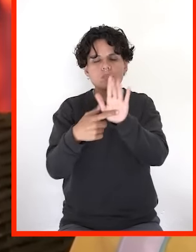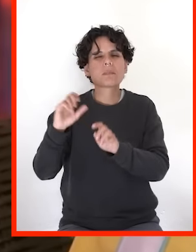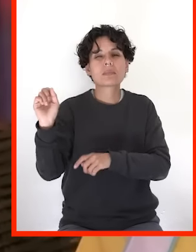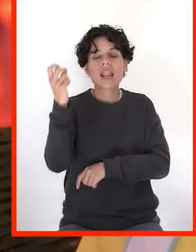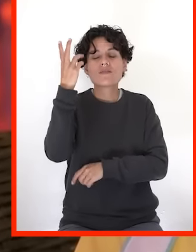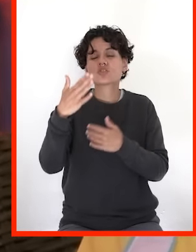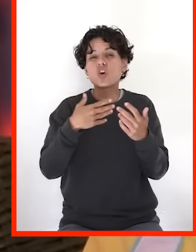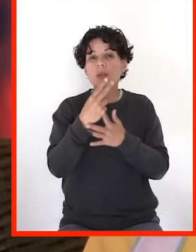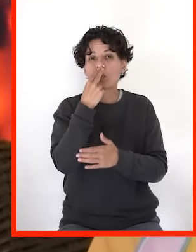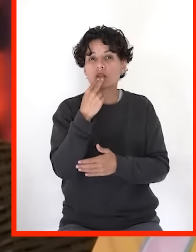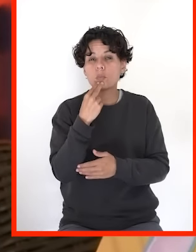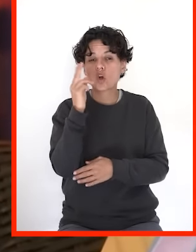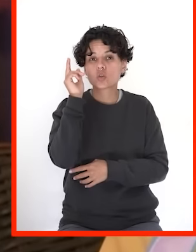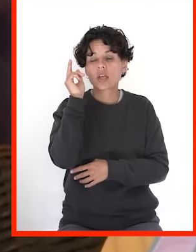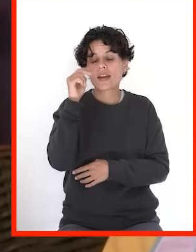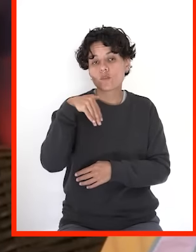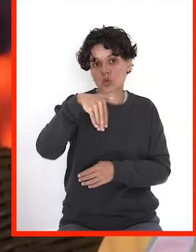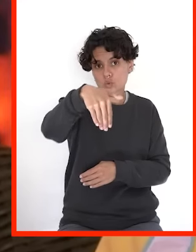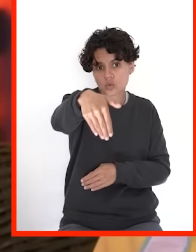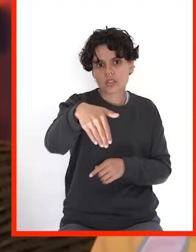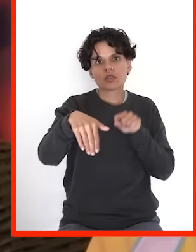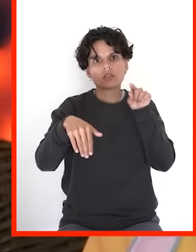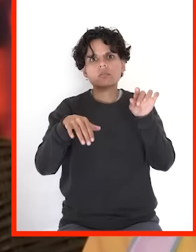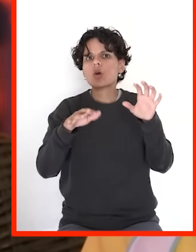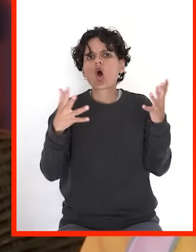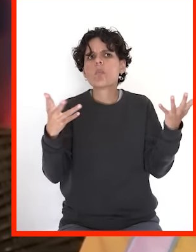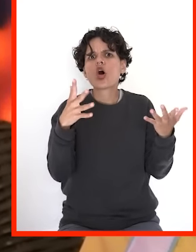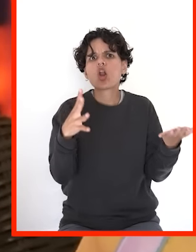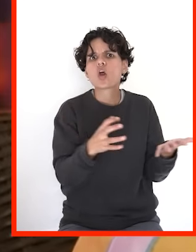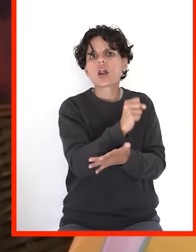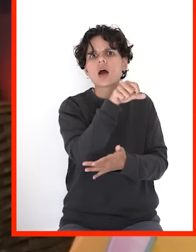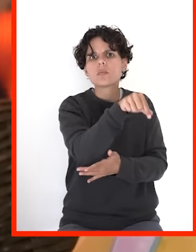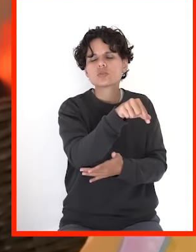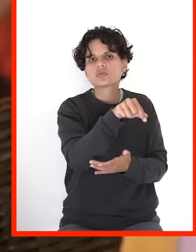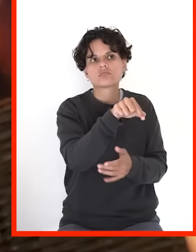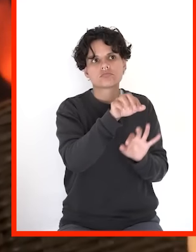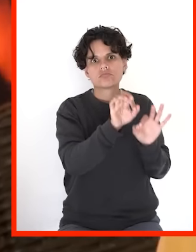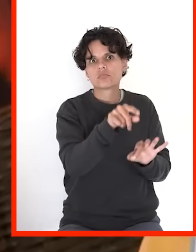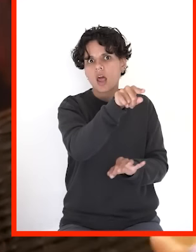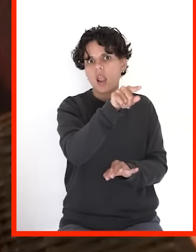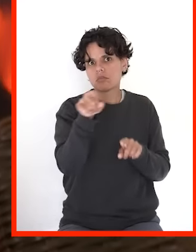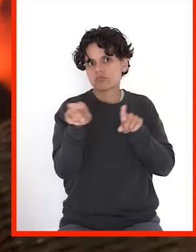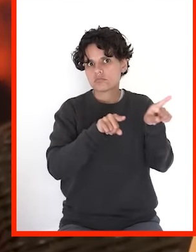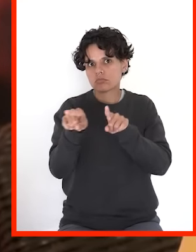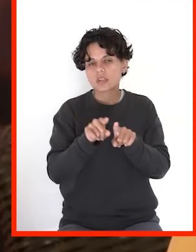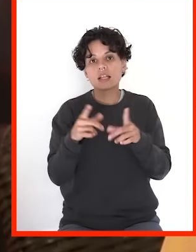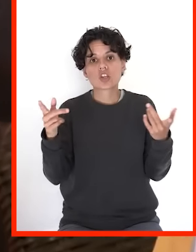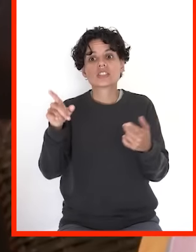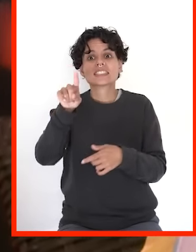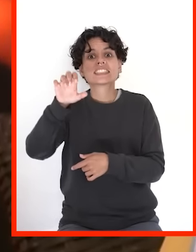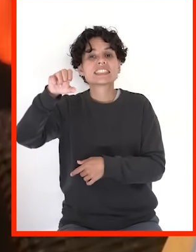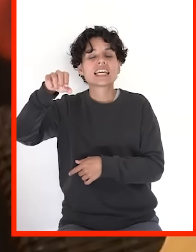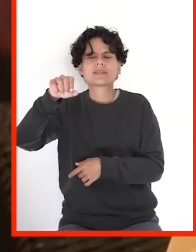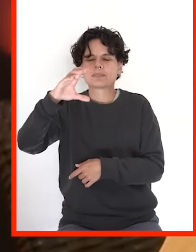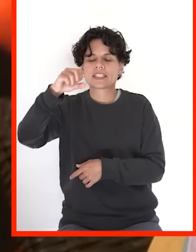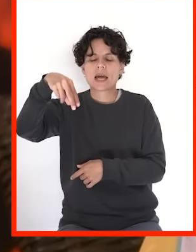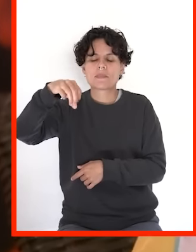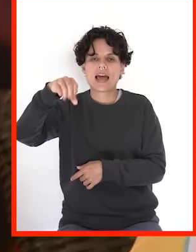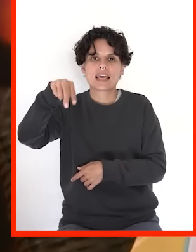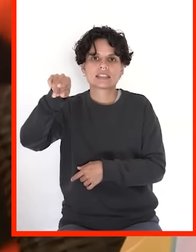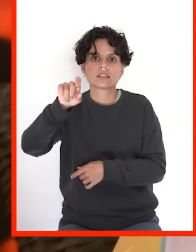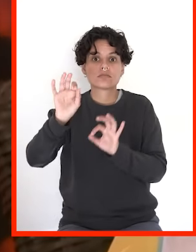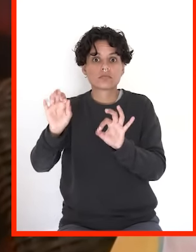Montt, en bus nos fuimos. ¿Cachai? Y esa fecha la sacó él. ¿Cachai? Él no iba a chamanes a Puerto Montt. Y él hablaba con el dueño de